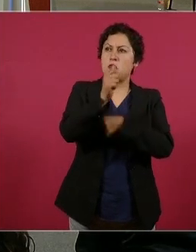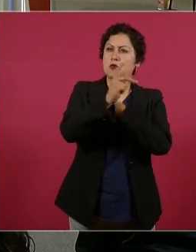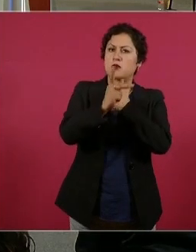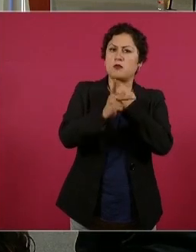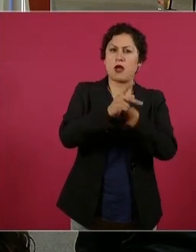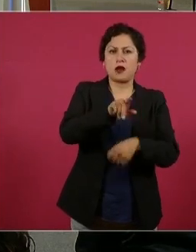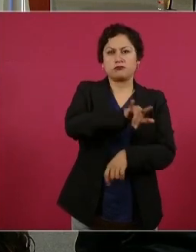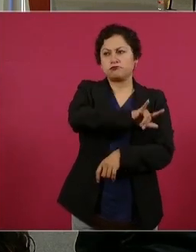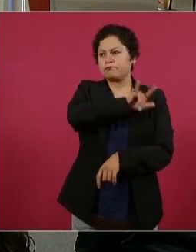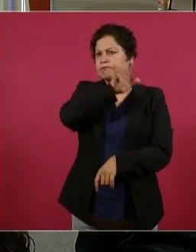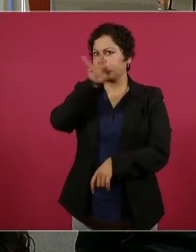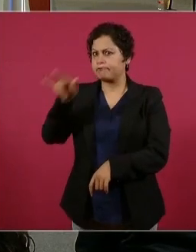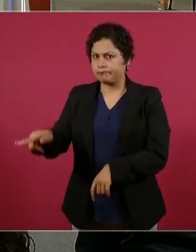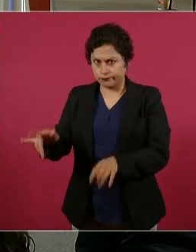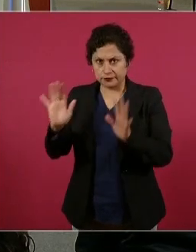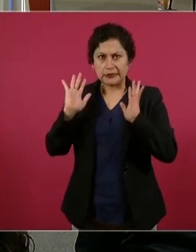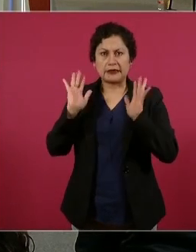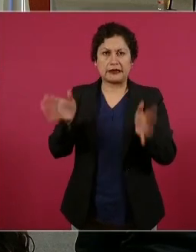mundo. Sí.